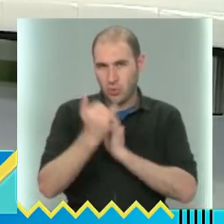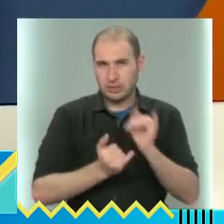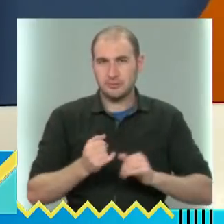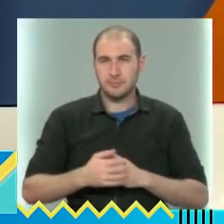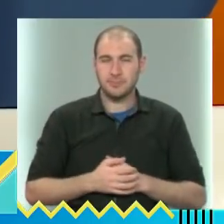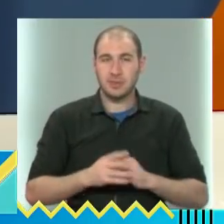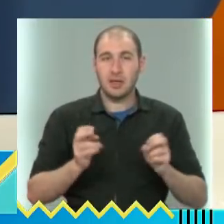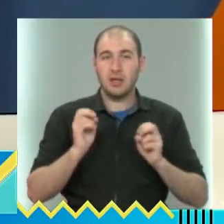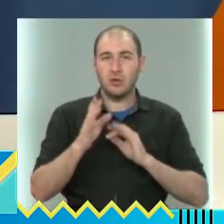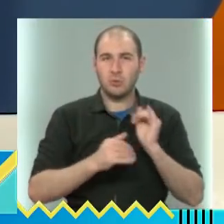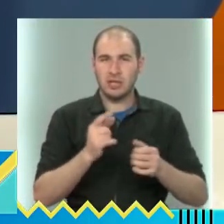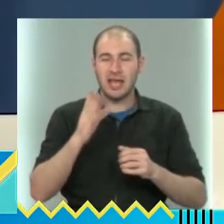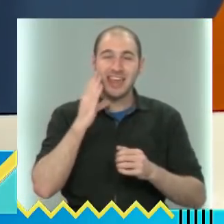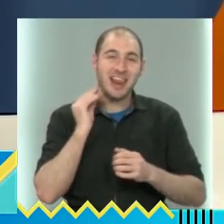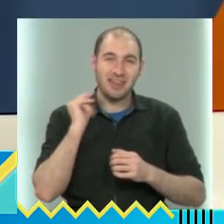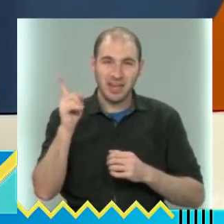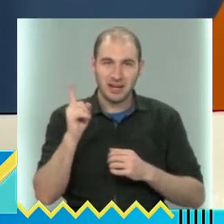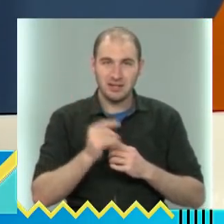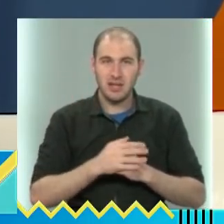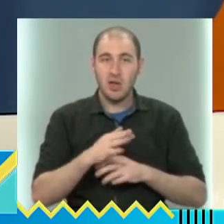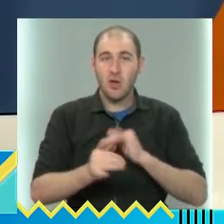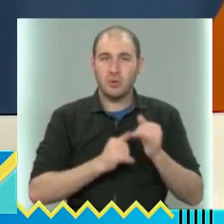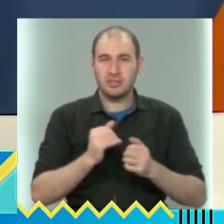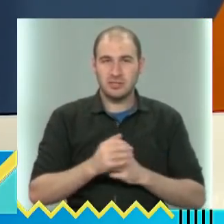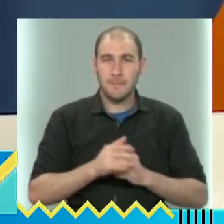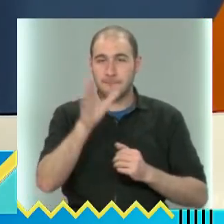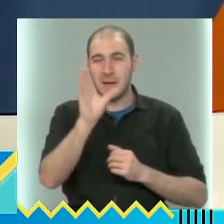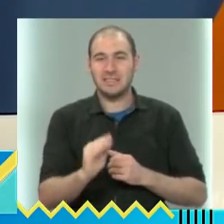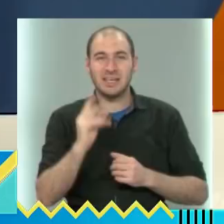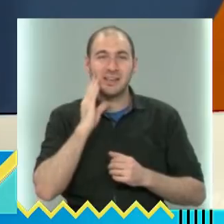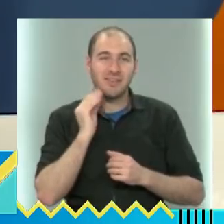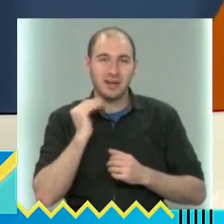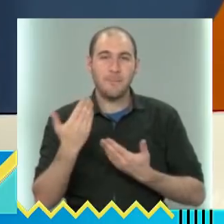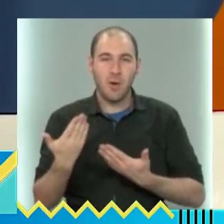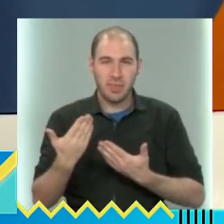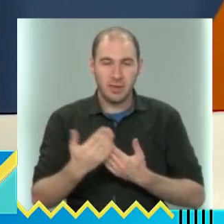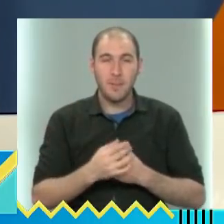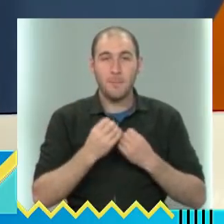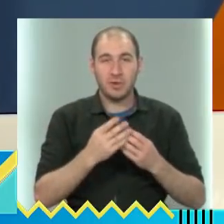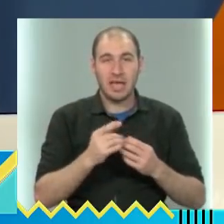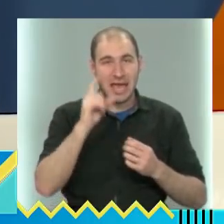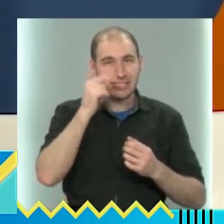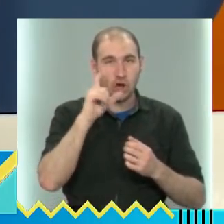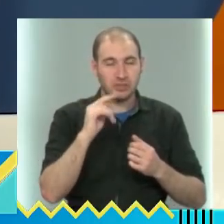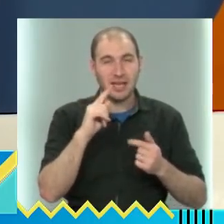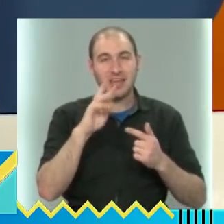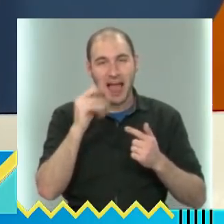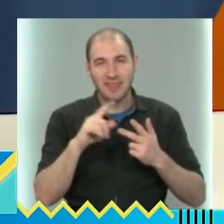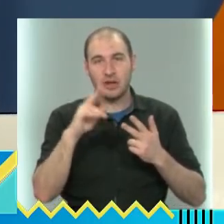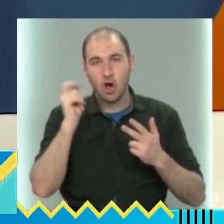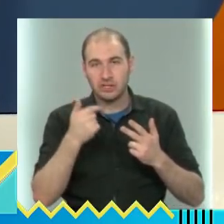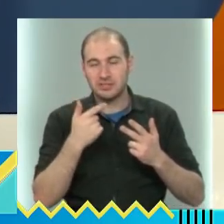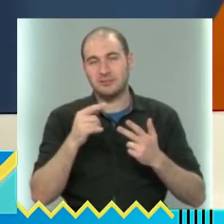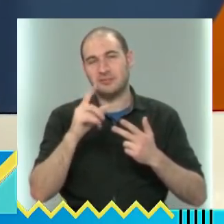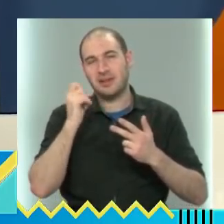digamos. Cuando decimos Reino Unido, más bien hablemos de que en Inglaterra está permitido. Okay, sí, porque sí. Escocia, Irlanda del Norte y Gales lo